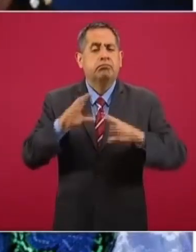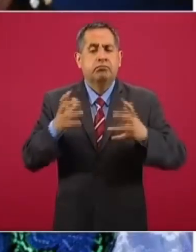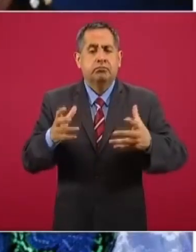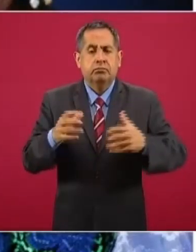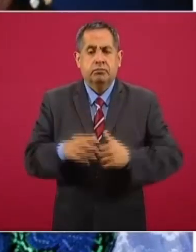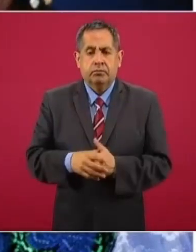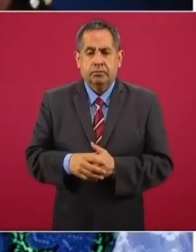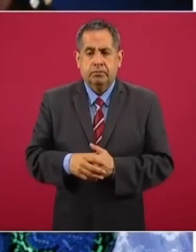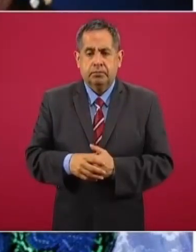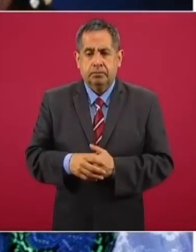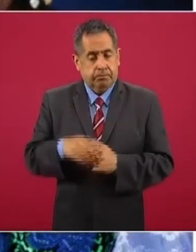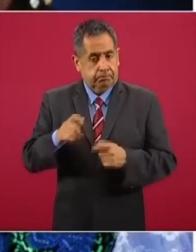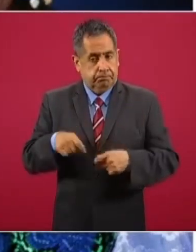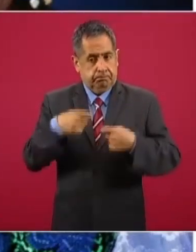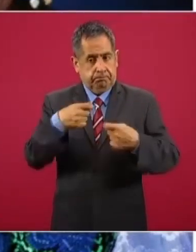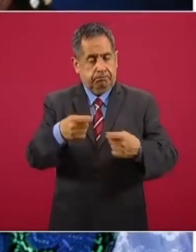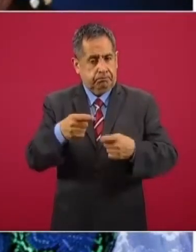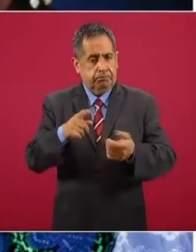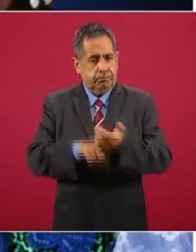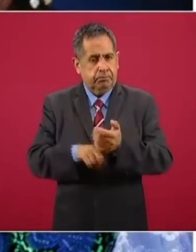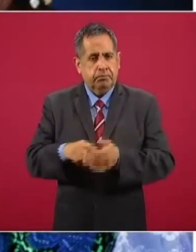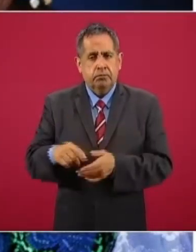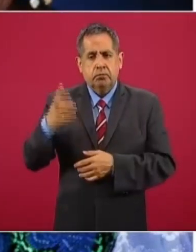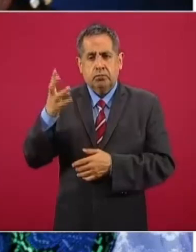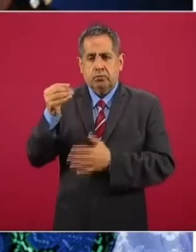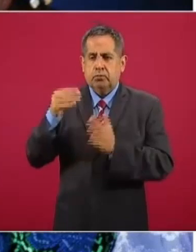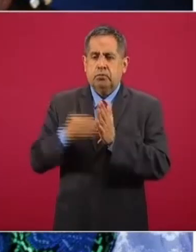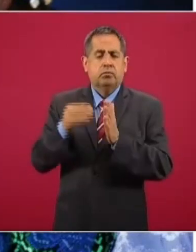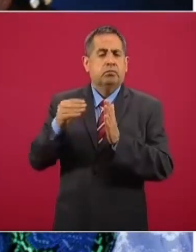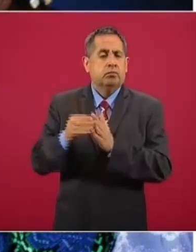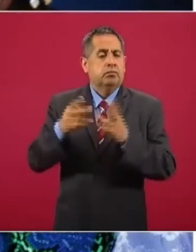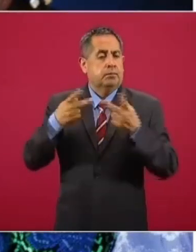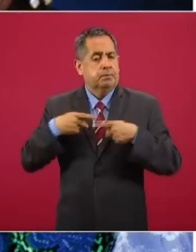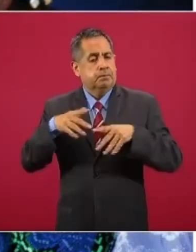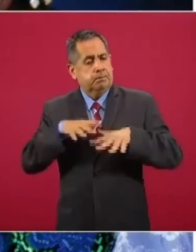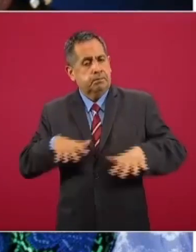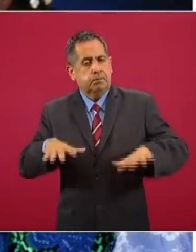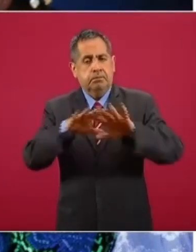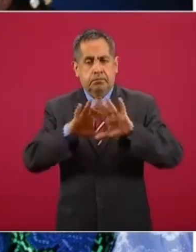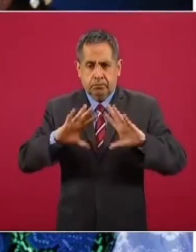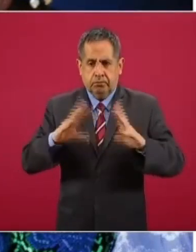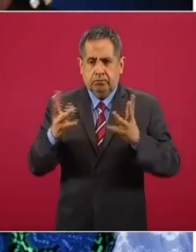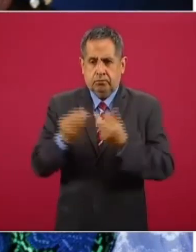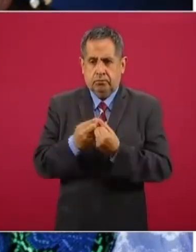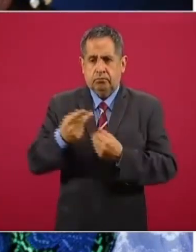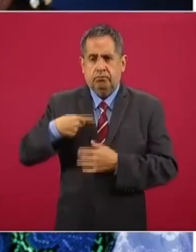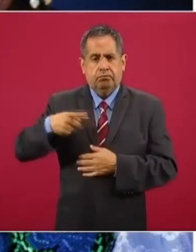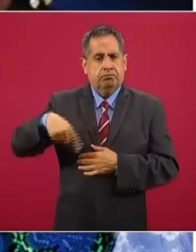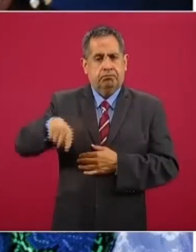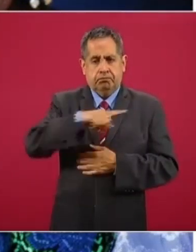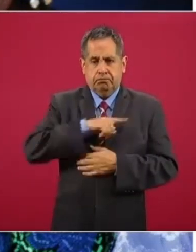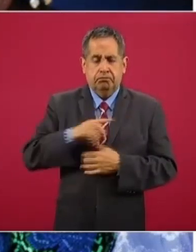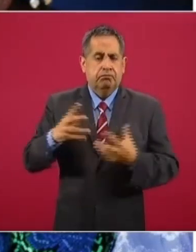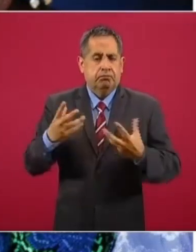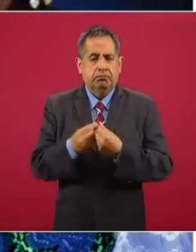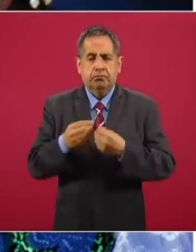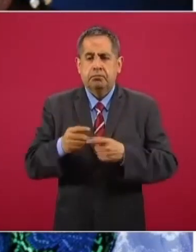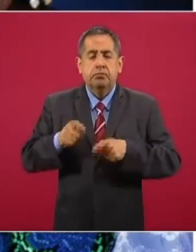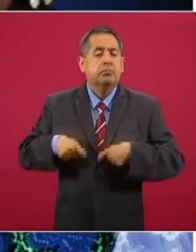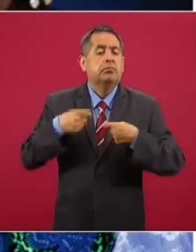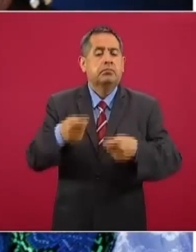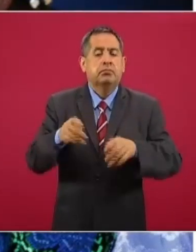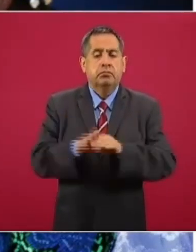noviembre-diciembre? Vamos a cubrir ya arriba de 9 millones de derechohabientes entre ambas pensiones y estaremos